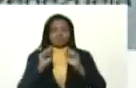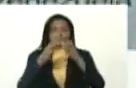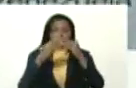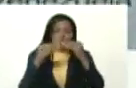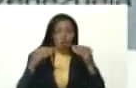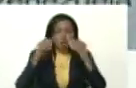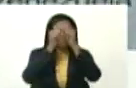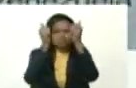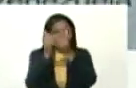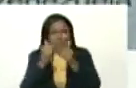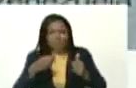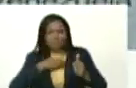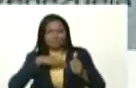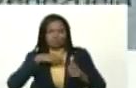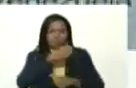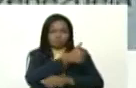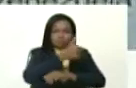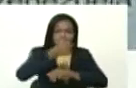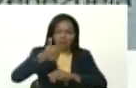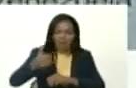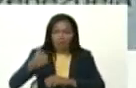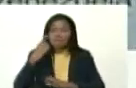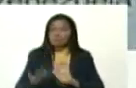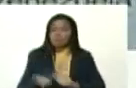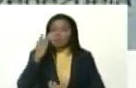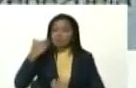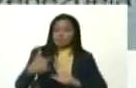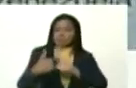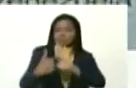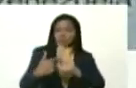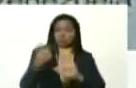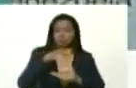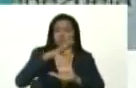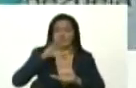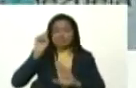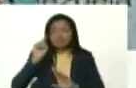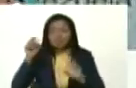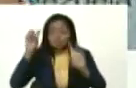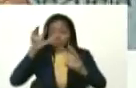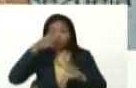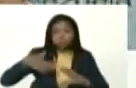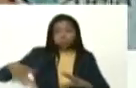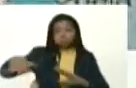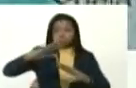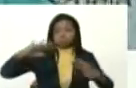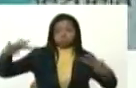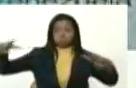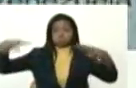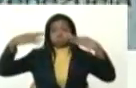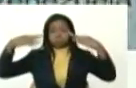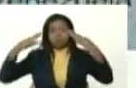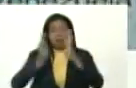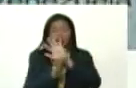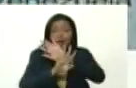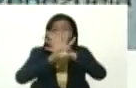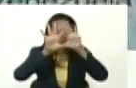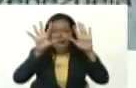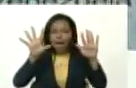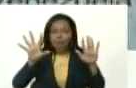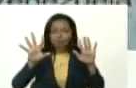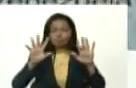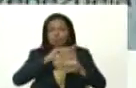misiones. Fíjense que es muy importante esto. Yo quiero que nuestro pueblo y nosotros estemos muy claros.